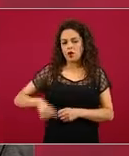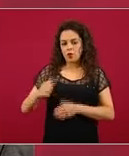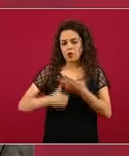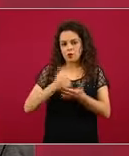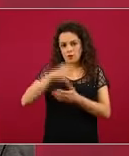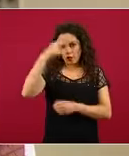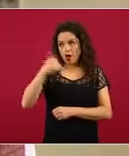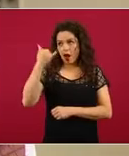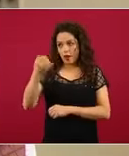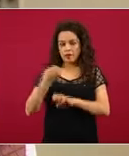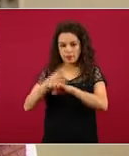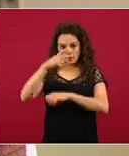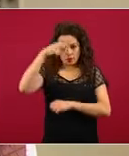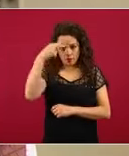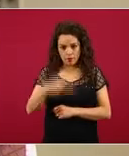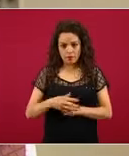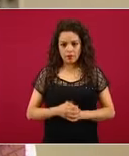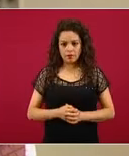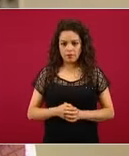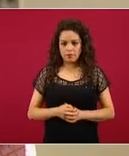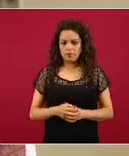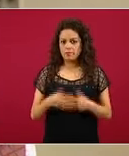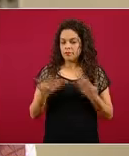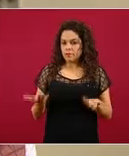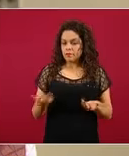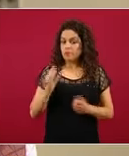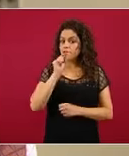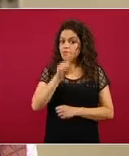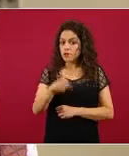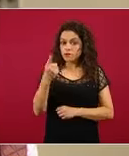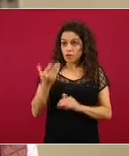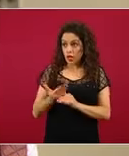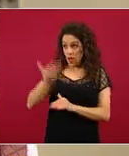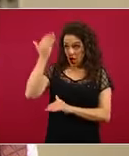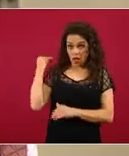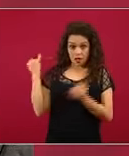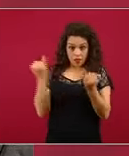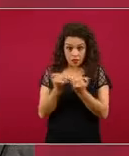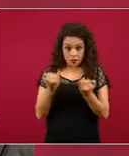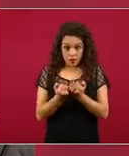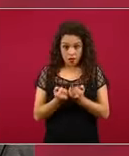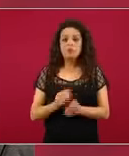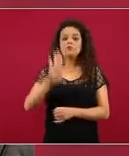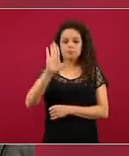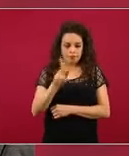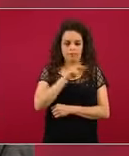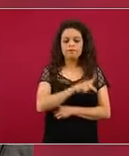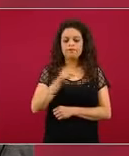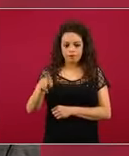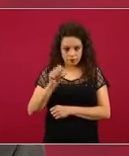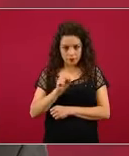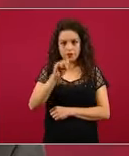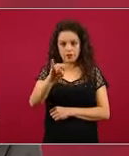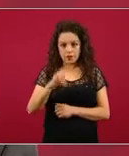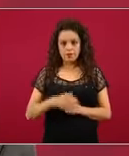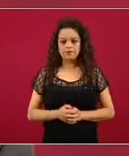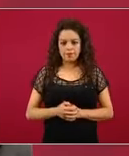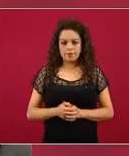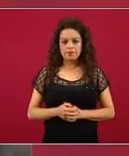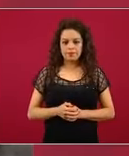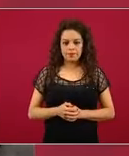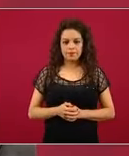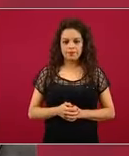Estado de México. O sea, que se podría decir que se va a tomar las mismas medidas que se tomaron en un principio. Son muy semejantes. Es correcto, muy semejantes